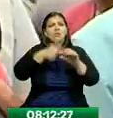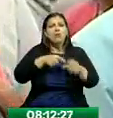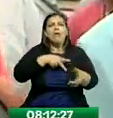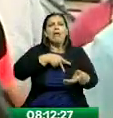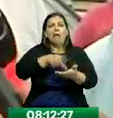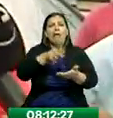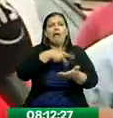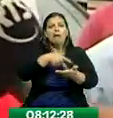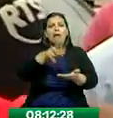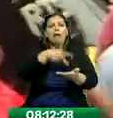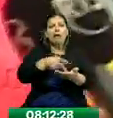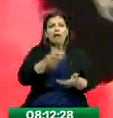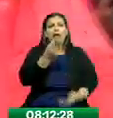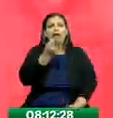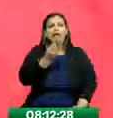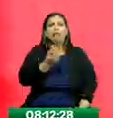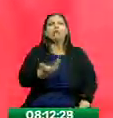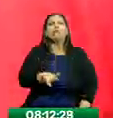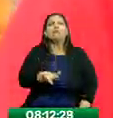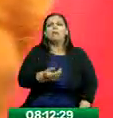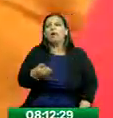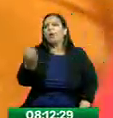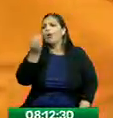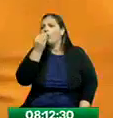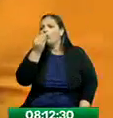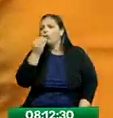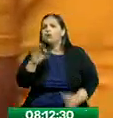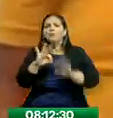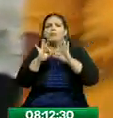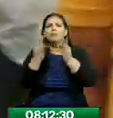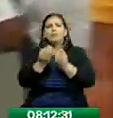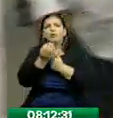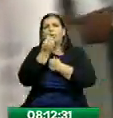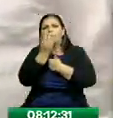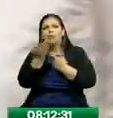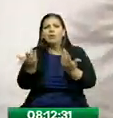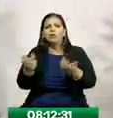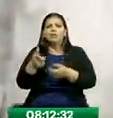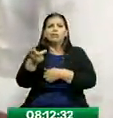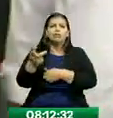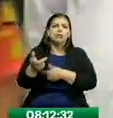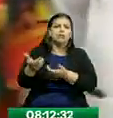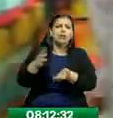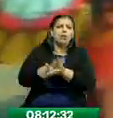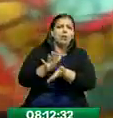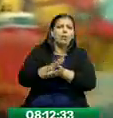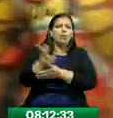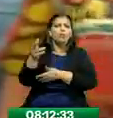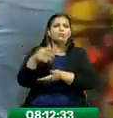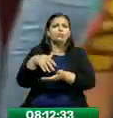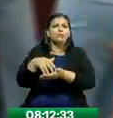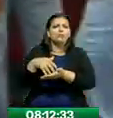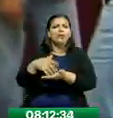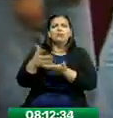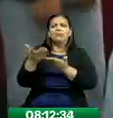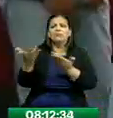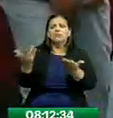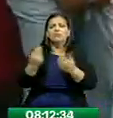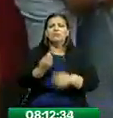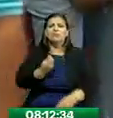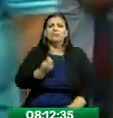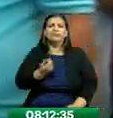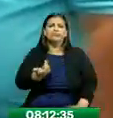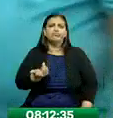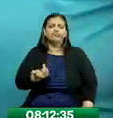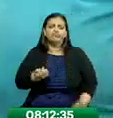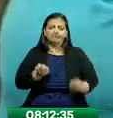mi familia y para medio comer, nada más. Eso. Trabajan hoy, bueno, tampoco tienen que comer. Imagínense, nosotros vivimos del diario y ahorita estamos